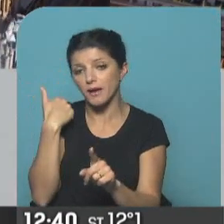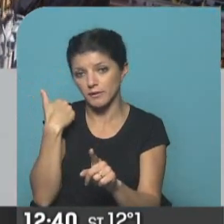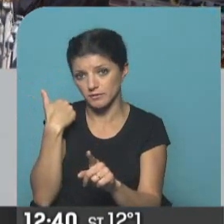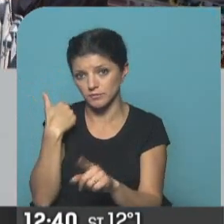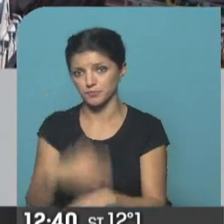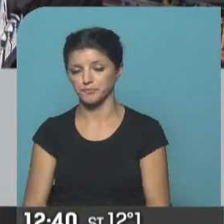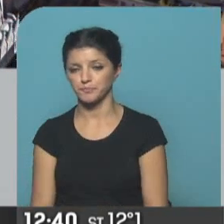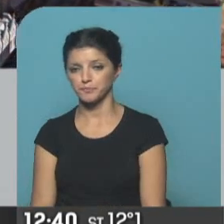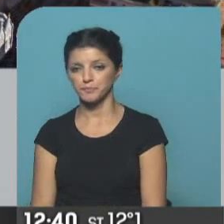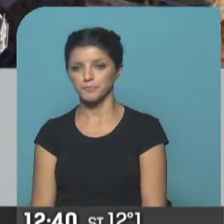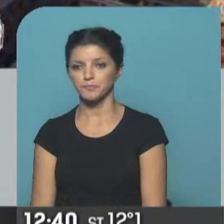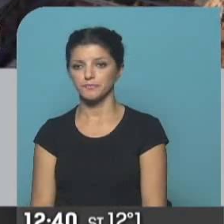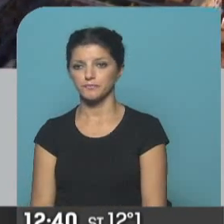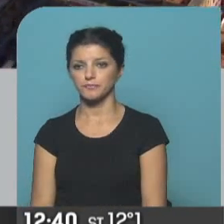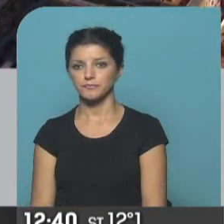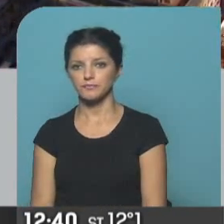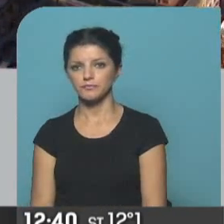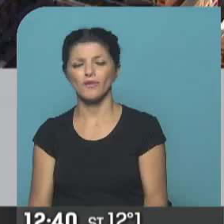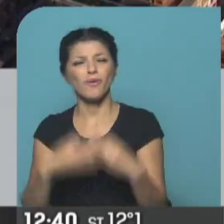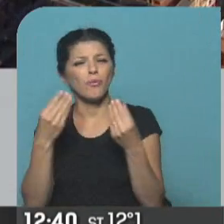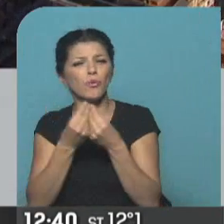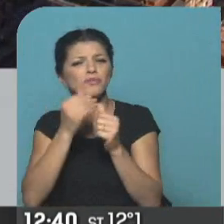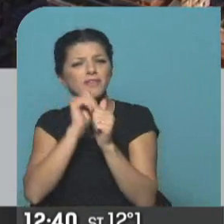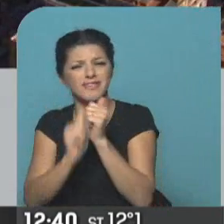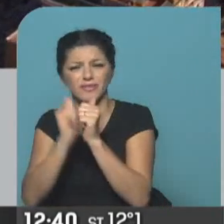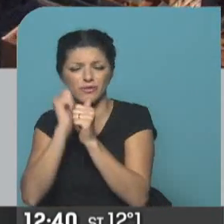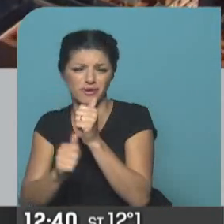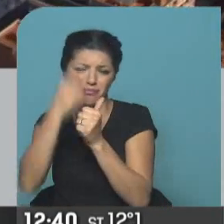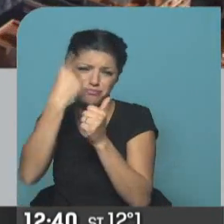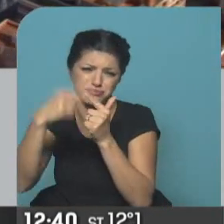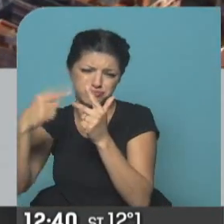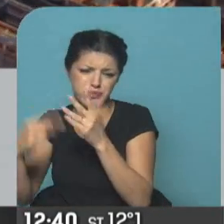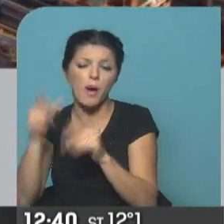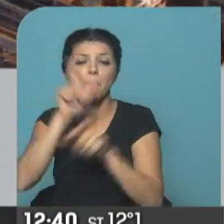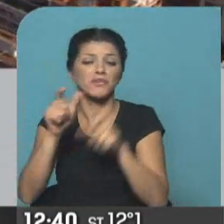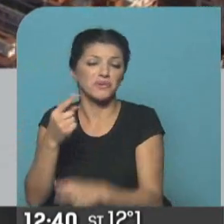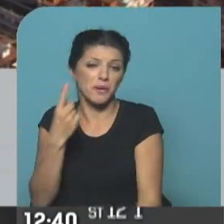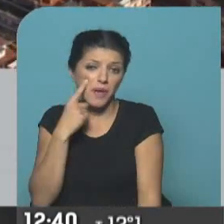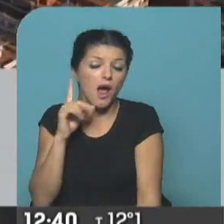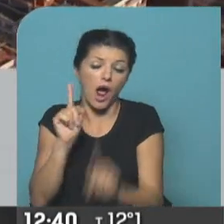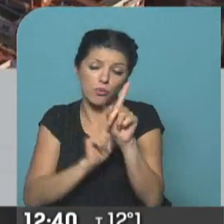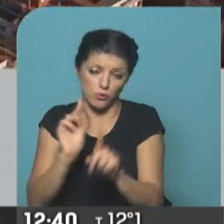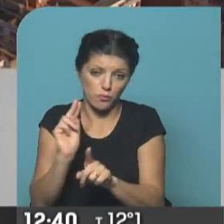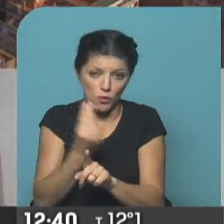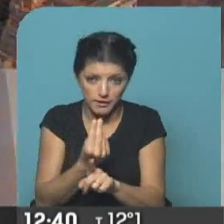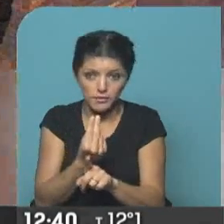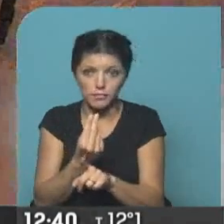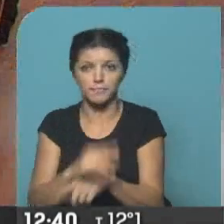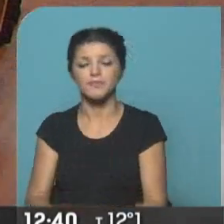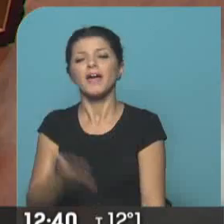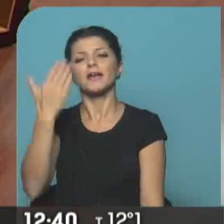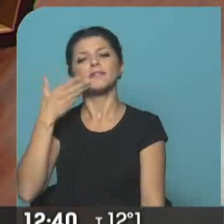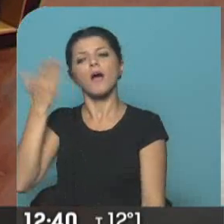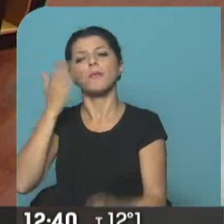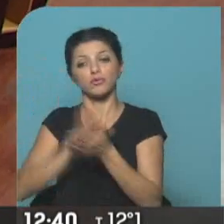madrugada del día siguiente. La cantidad de historias, Natalia, que hay detrás de todo esto, historias de vida de aquellos que dejaron la vida en estos lugares. Recién hablábamos